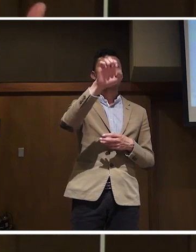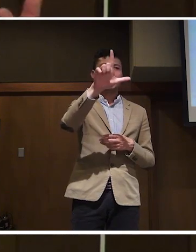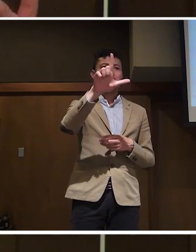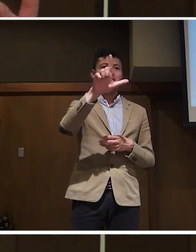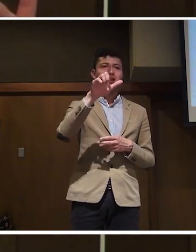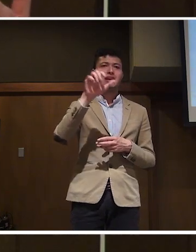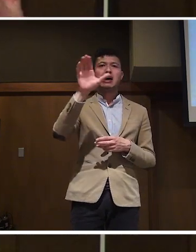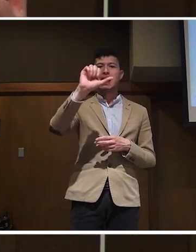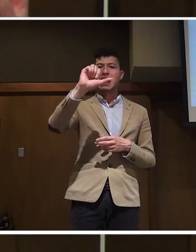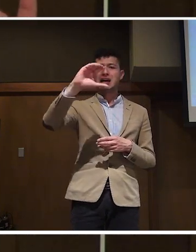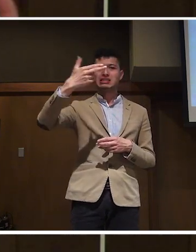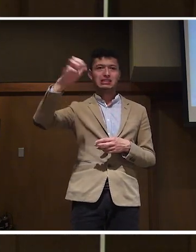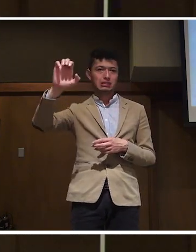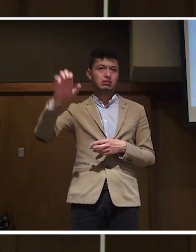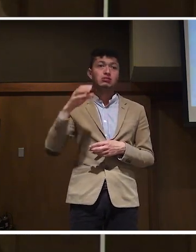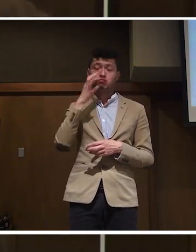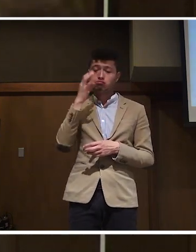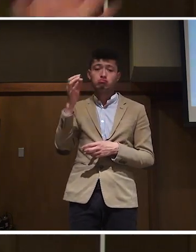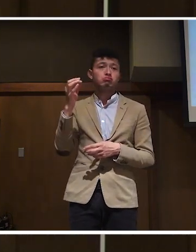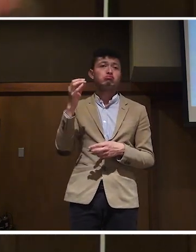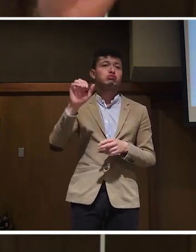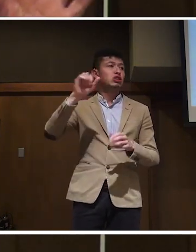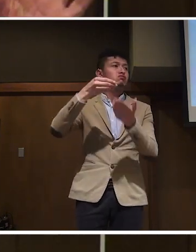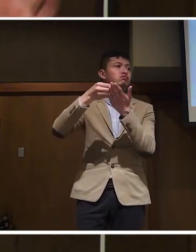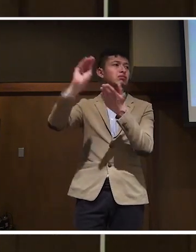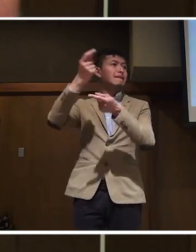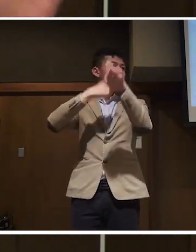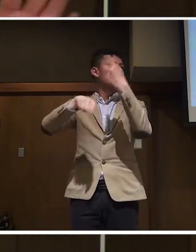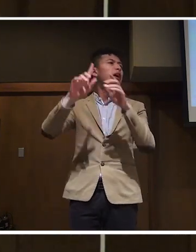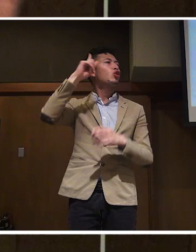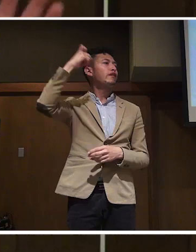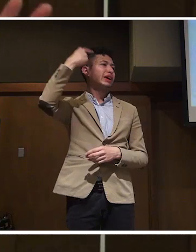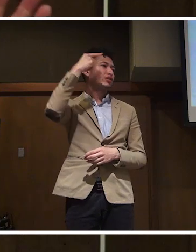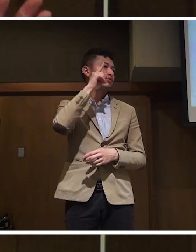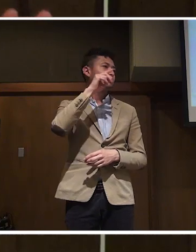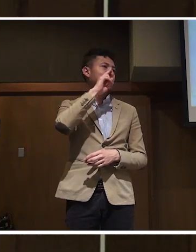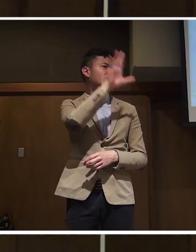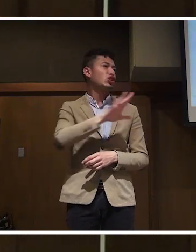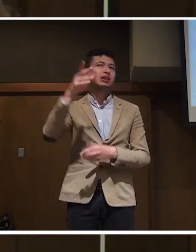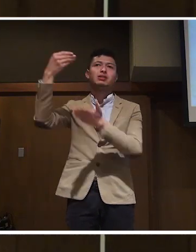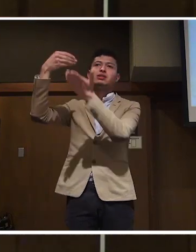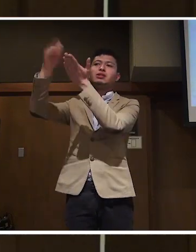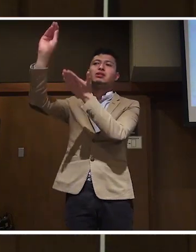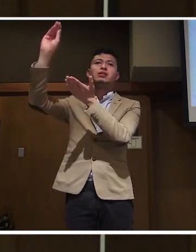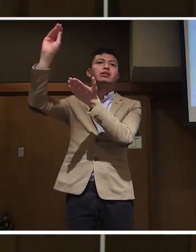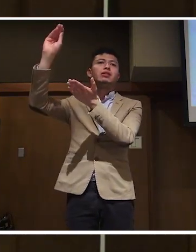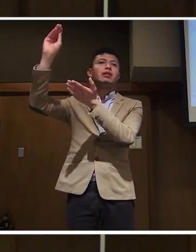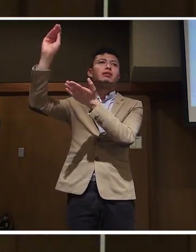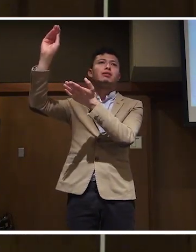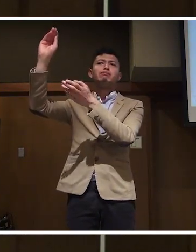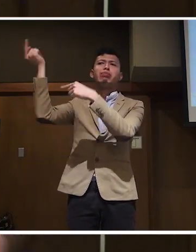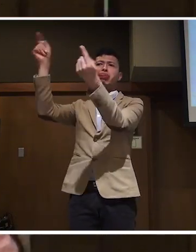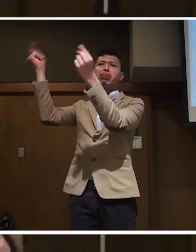vendió eventualmente al gobierno nacional, y eso sigue en un enredo insoluble 20 años después. Pero acá está